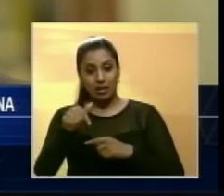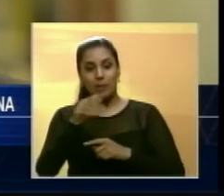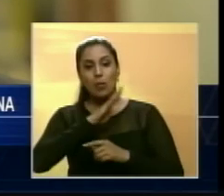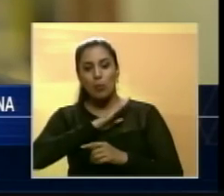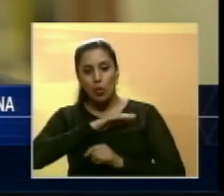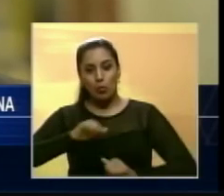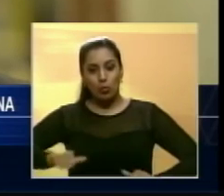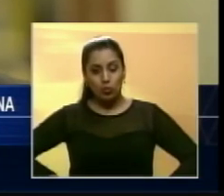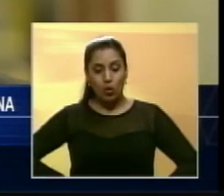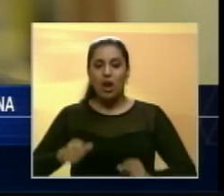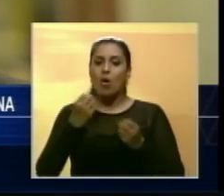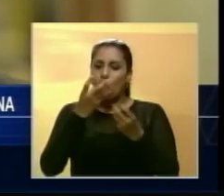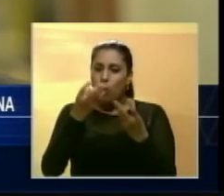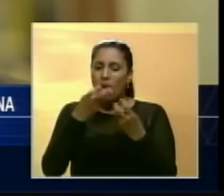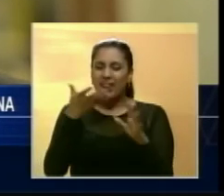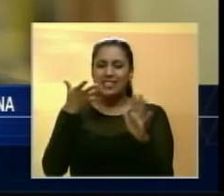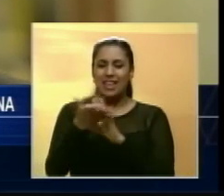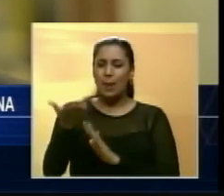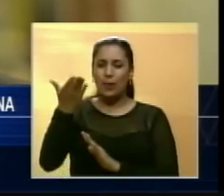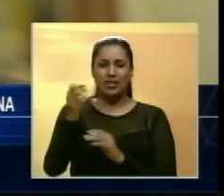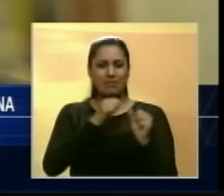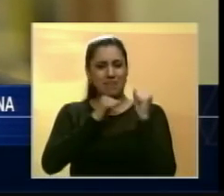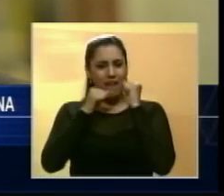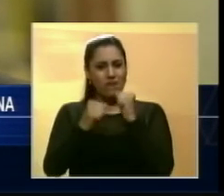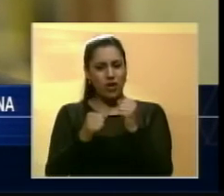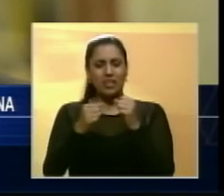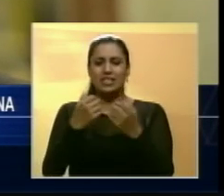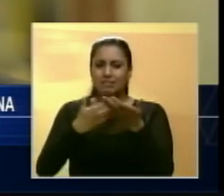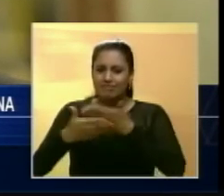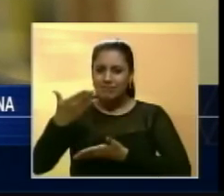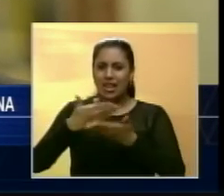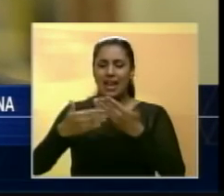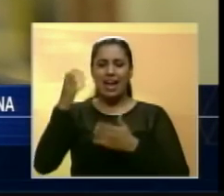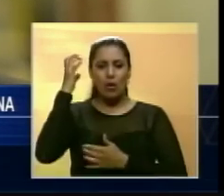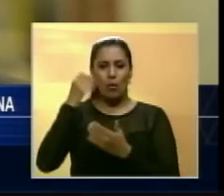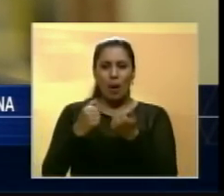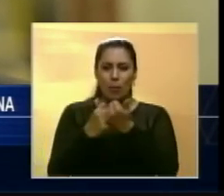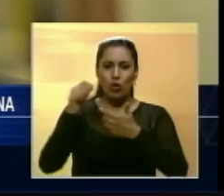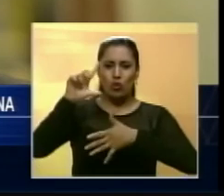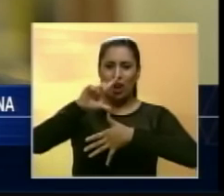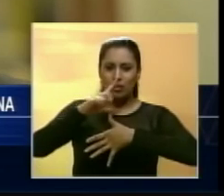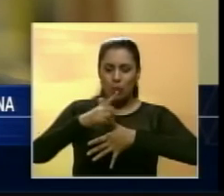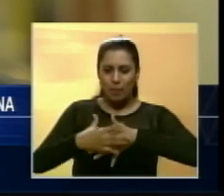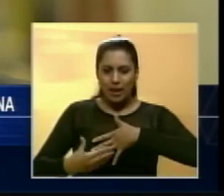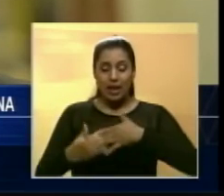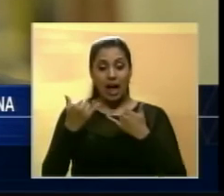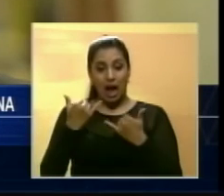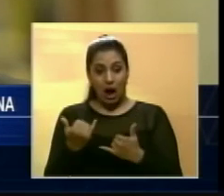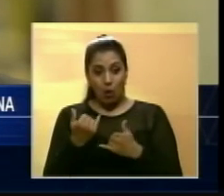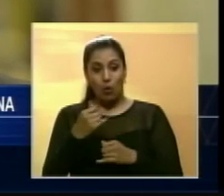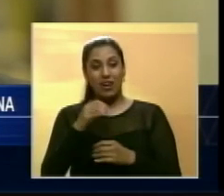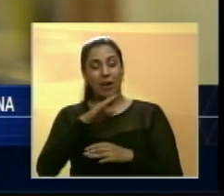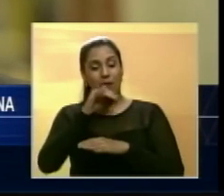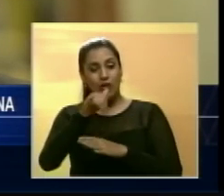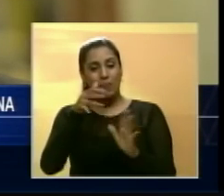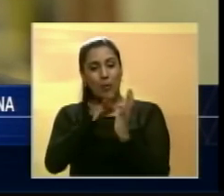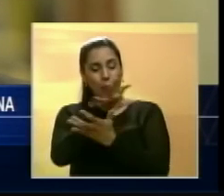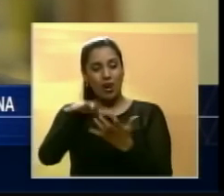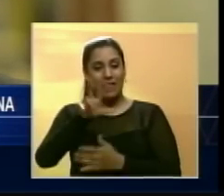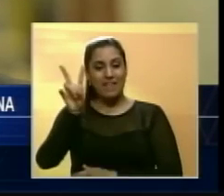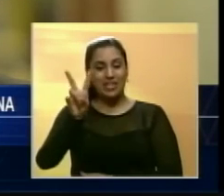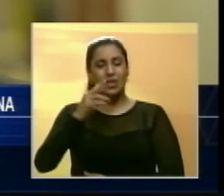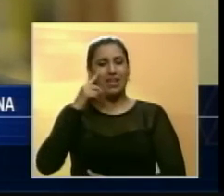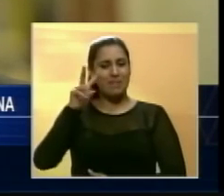Santos Silva, destacó la importancia de reforzar los lazos de la Unión Europea con América Latina. Manifestó que la situación de Venezuela